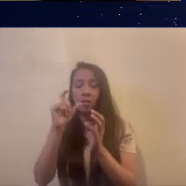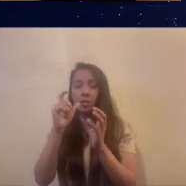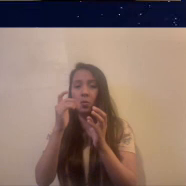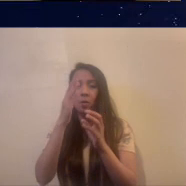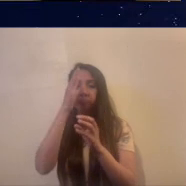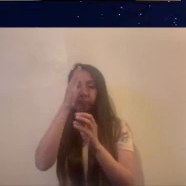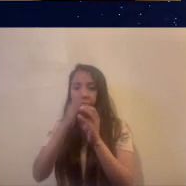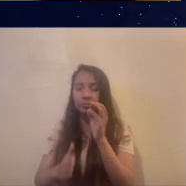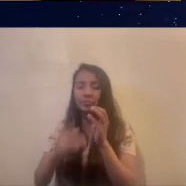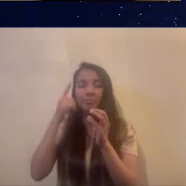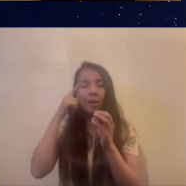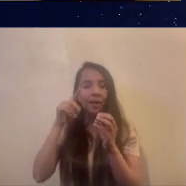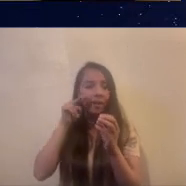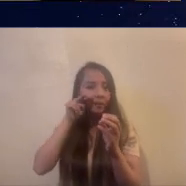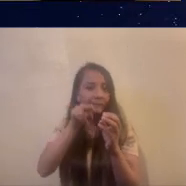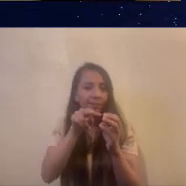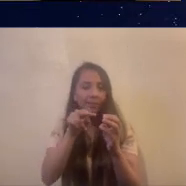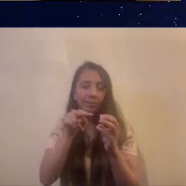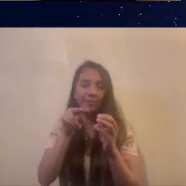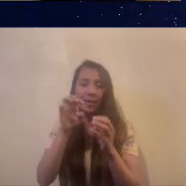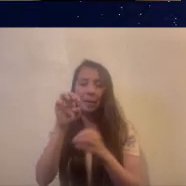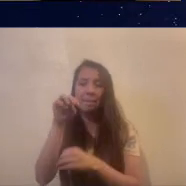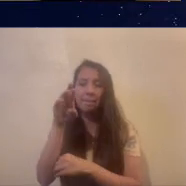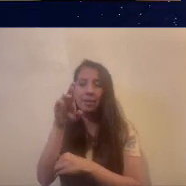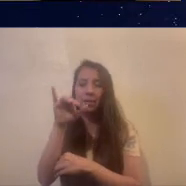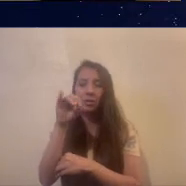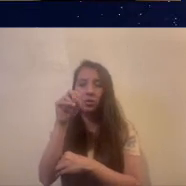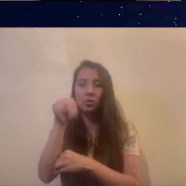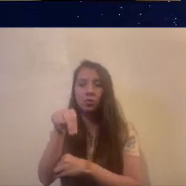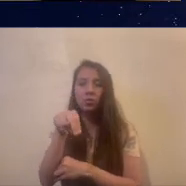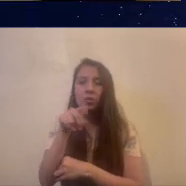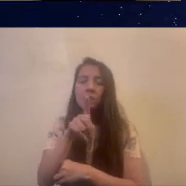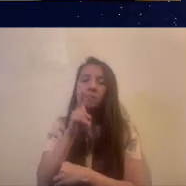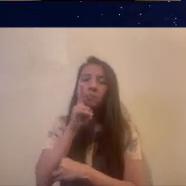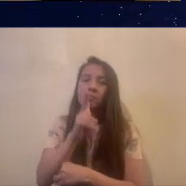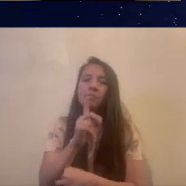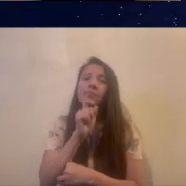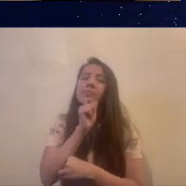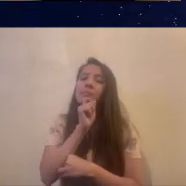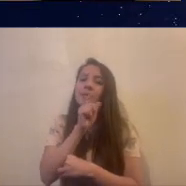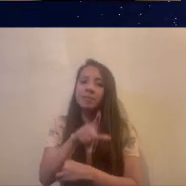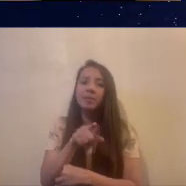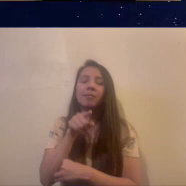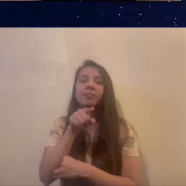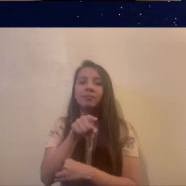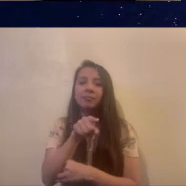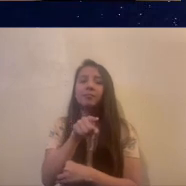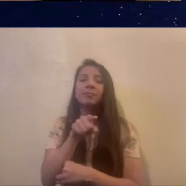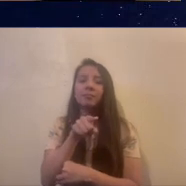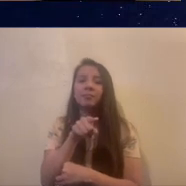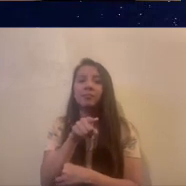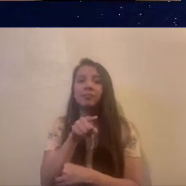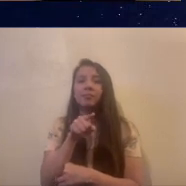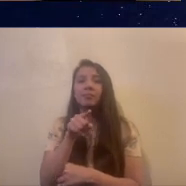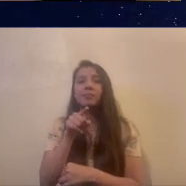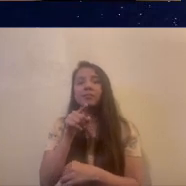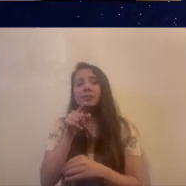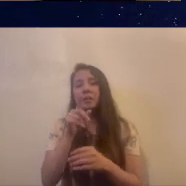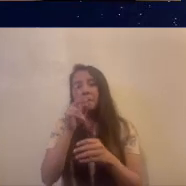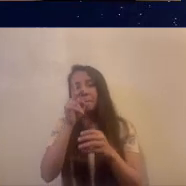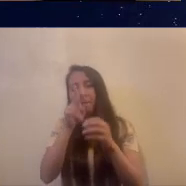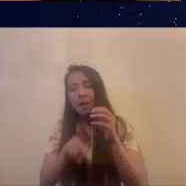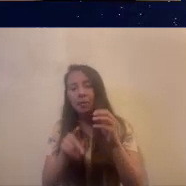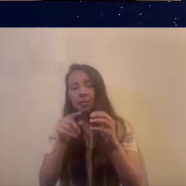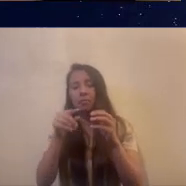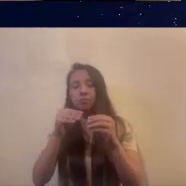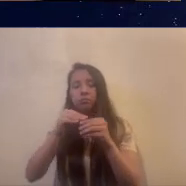cortes transversales para poder ver el embrión, también podemos observar que este efecto se transmite también en